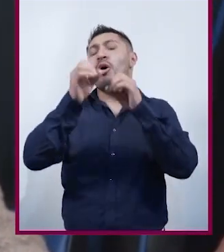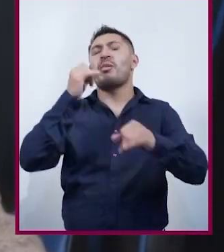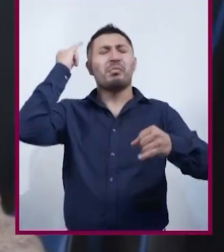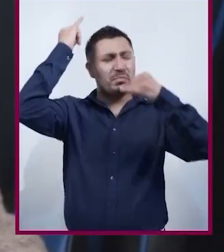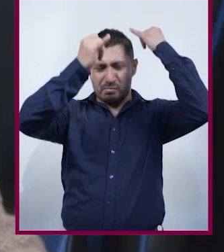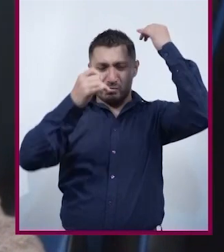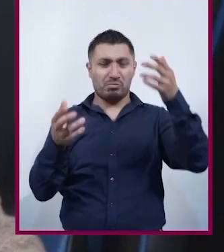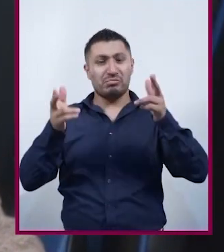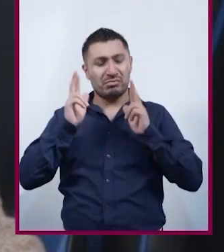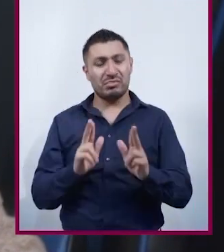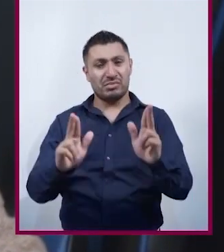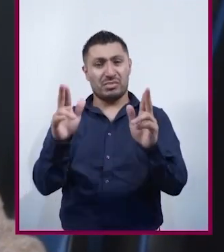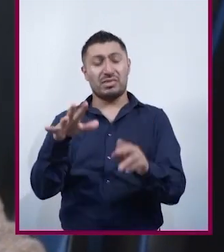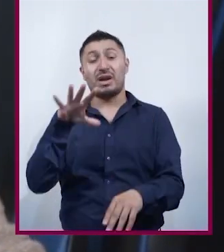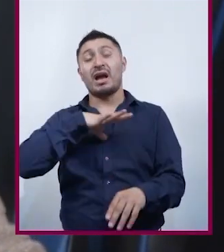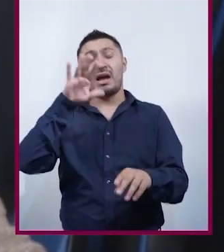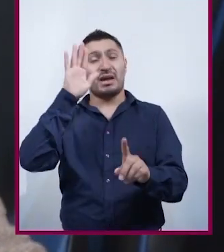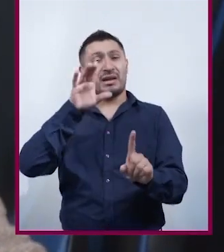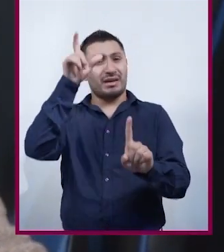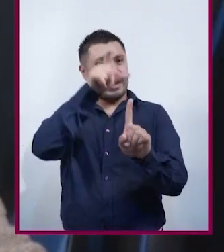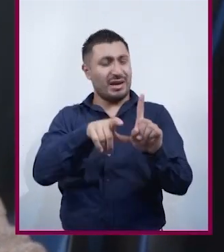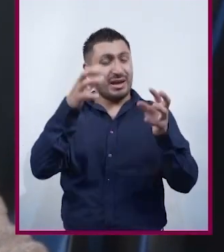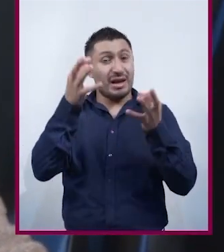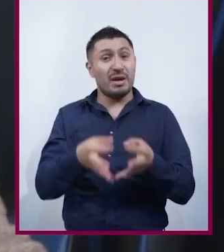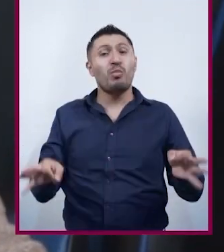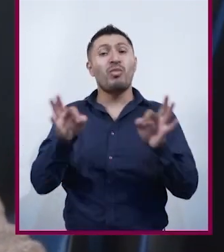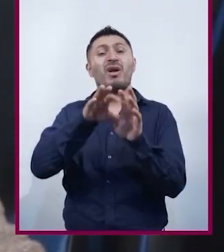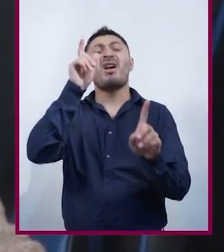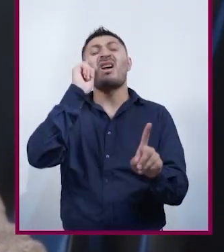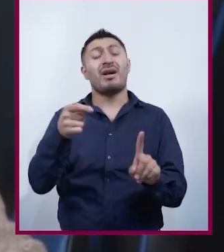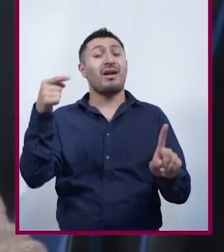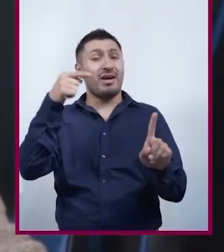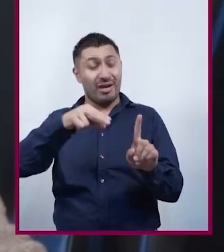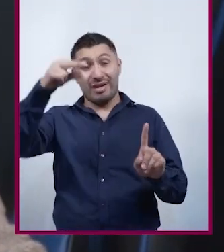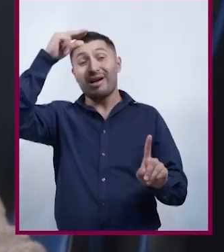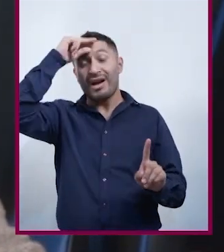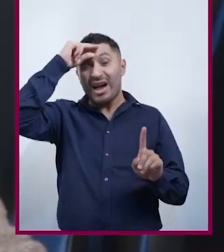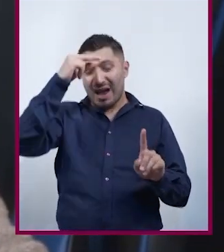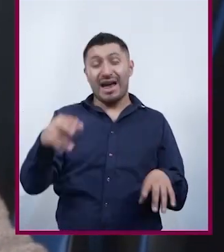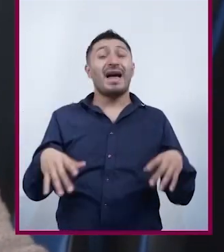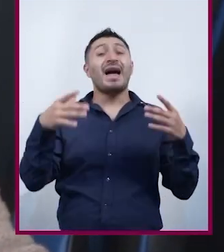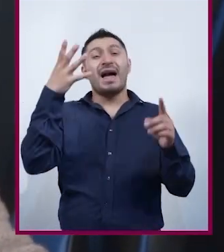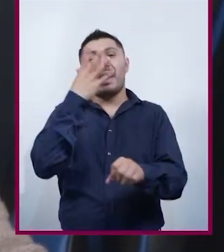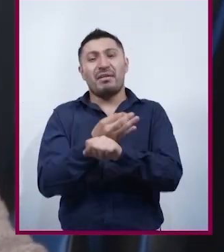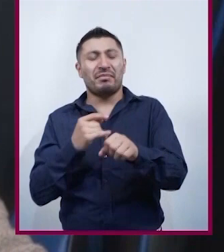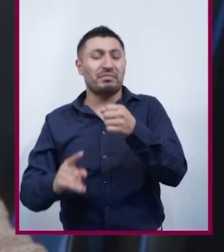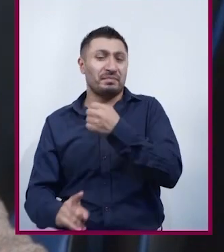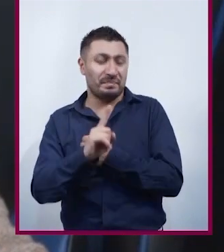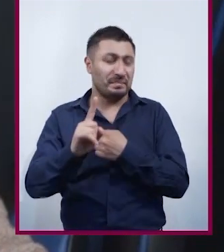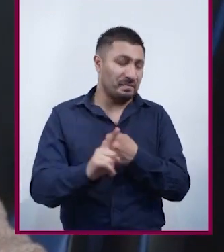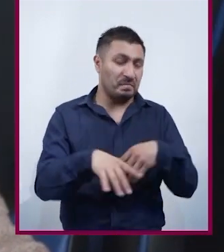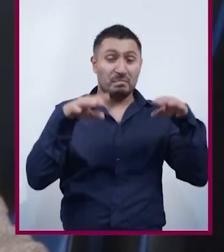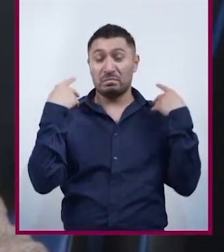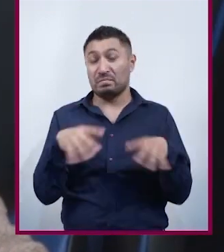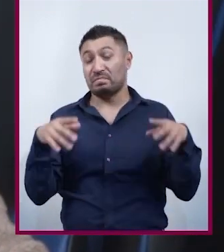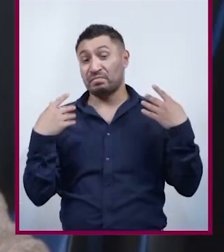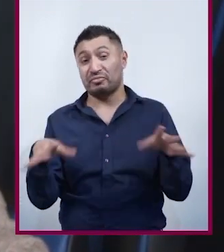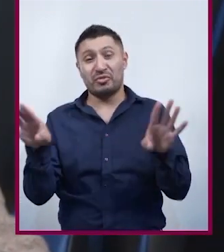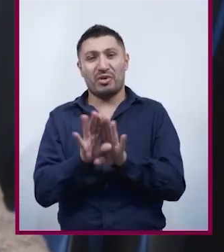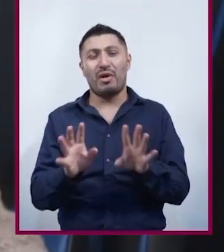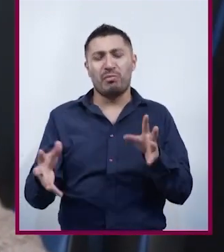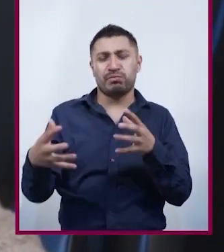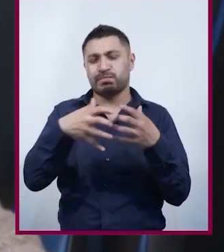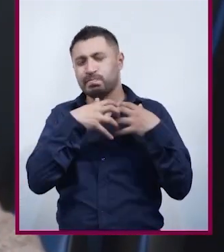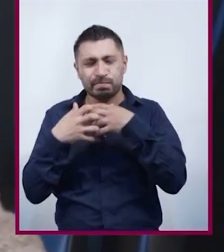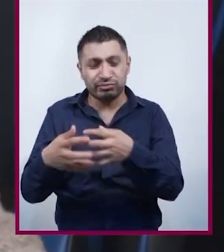o fantásticos héroes, la principal virtud de Ulises es la inteligencia, la astucia para resolver complicados problemas,